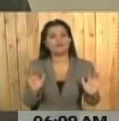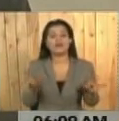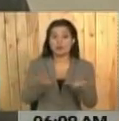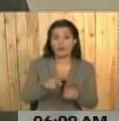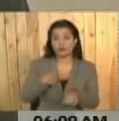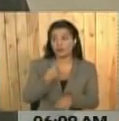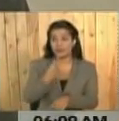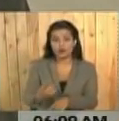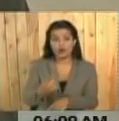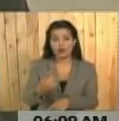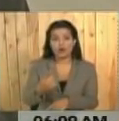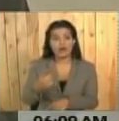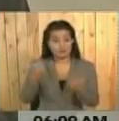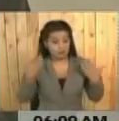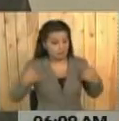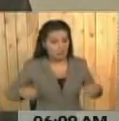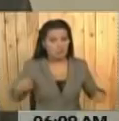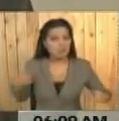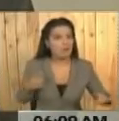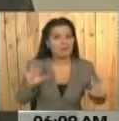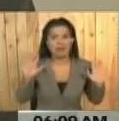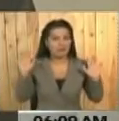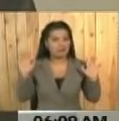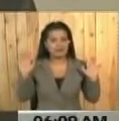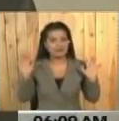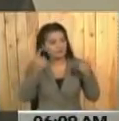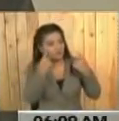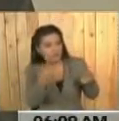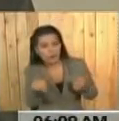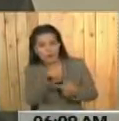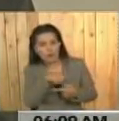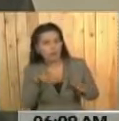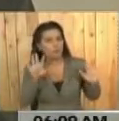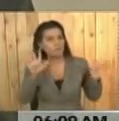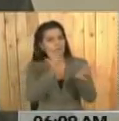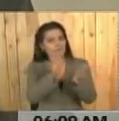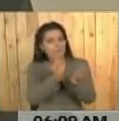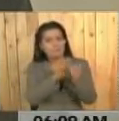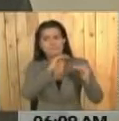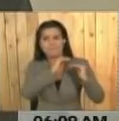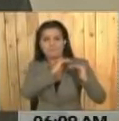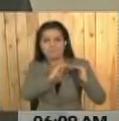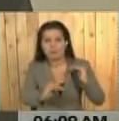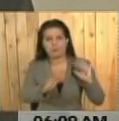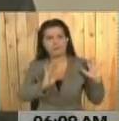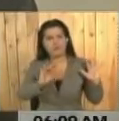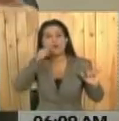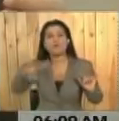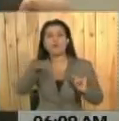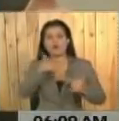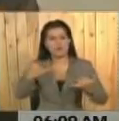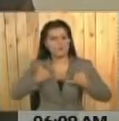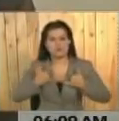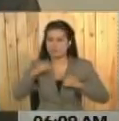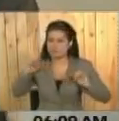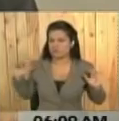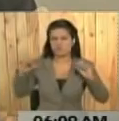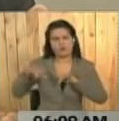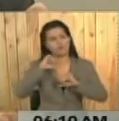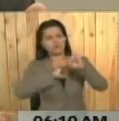uno sin que rondón haya peleado se consiguió todo en Santa paz en Santa paz porque el pueblo se movilizó Y de alguna